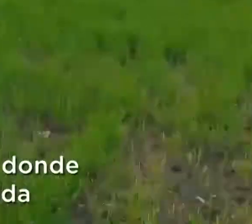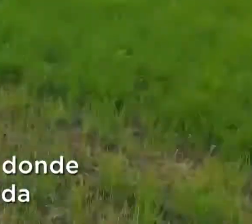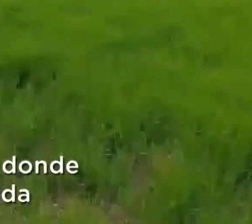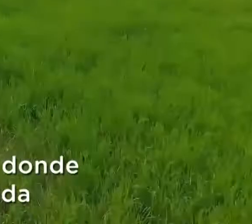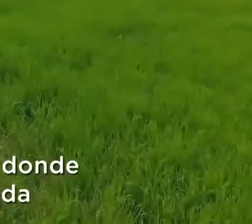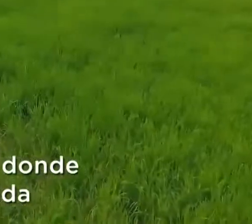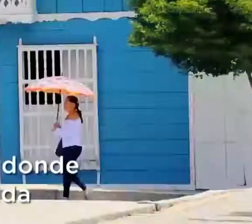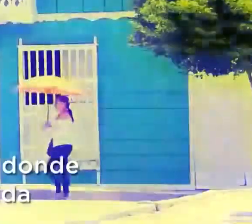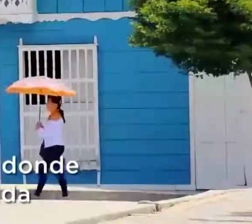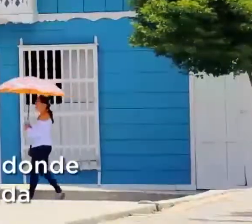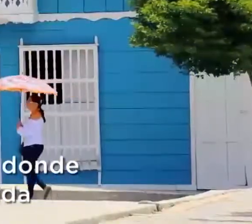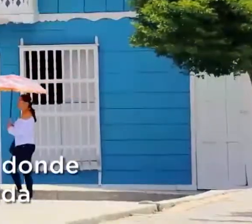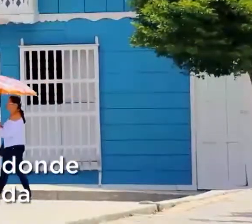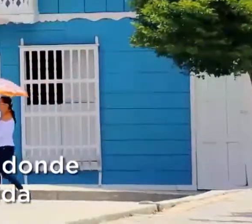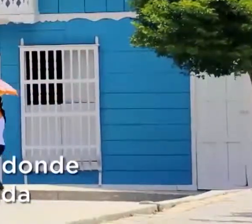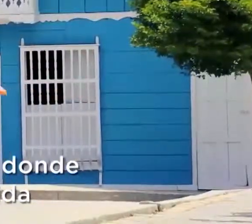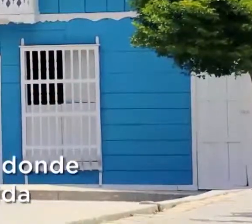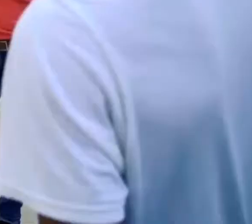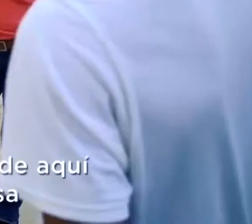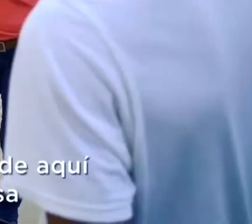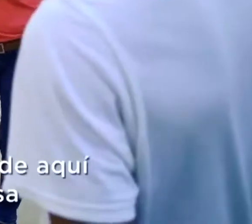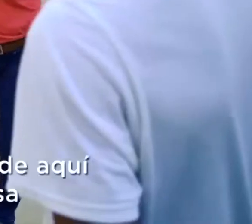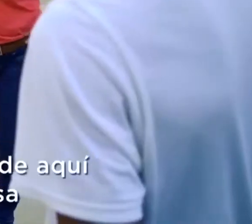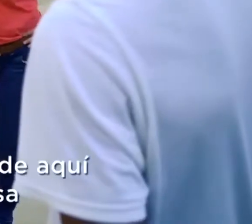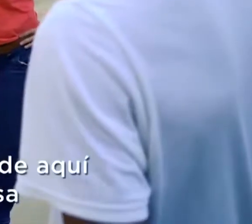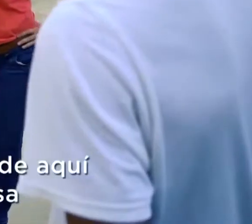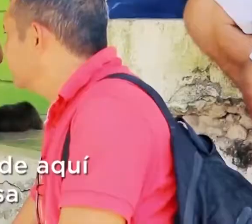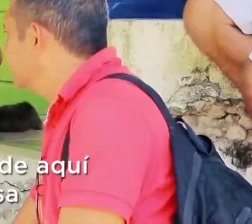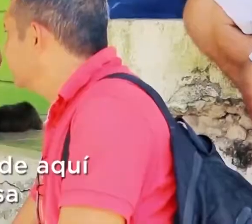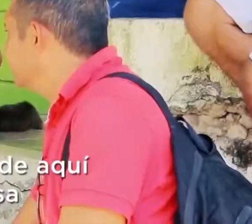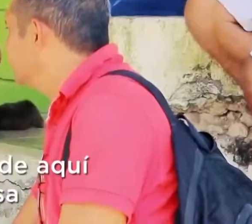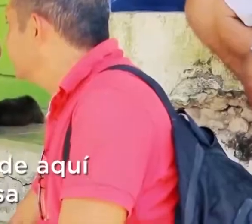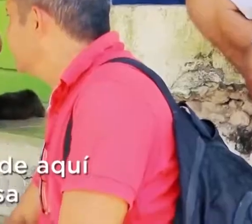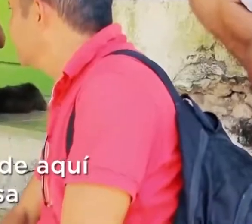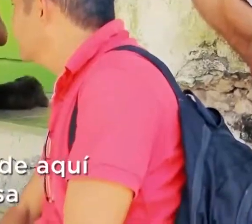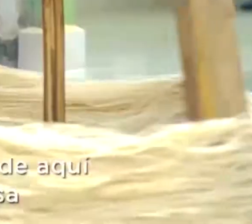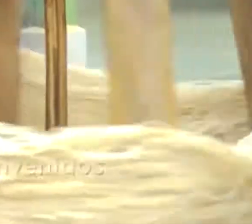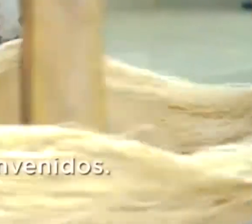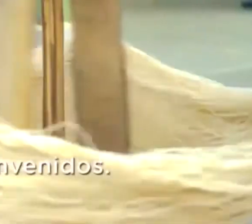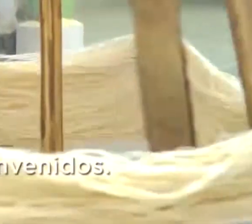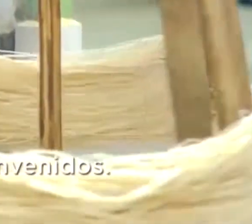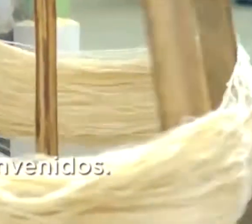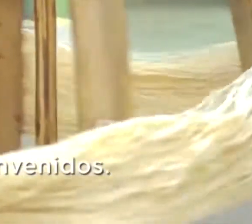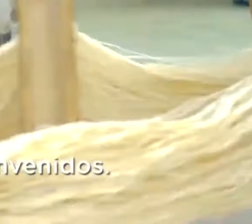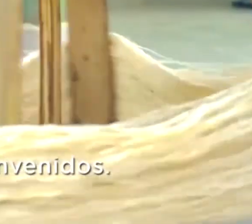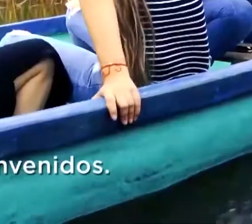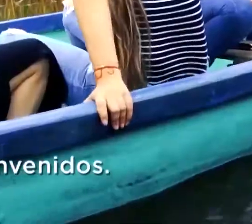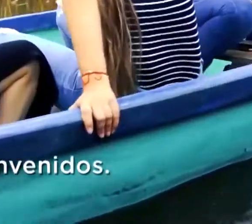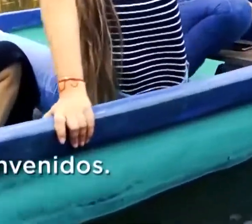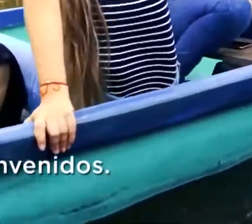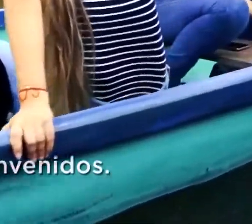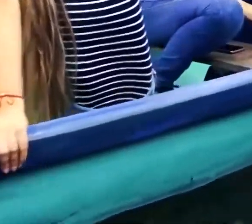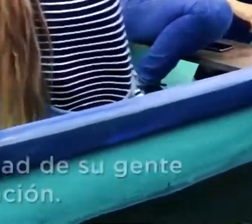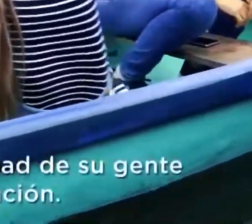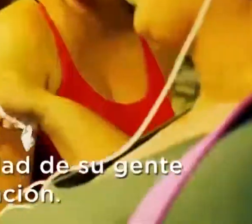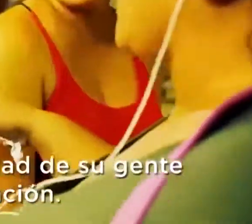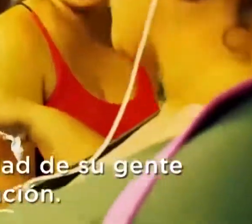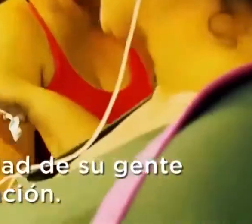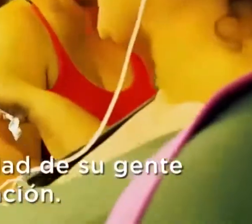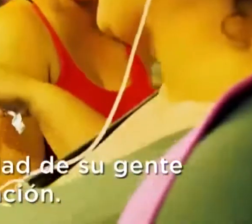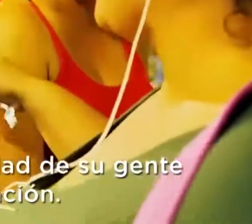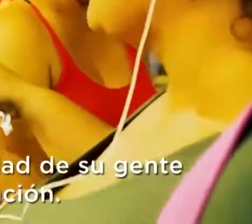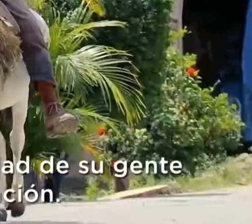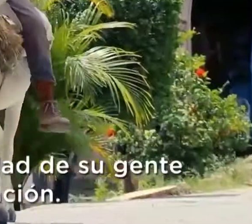He descubierto un lugar en donde los colores cobran vida, donde los que no somos de aquí nos sentimos en casa, porque siempre somos bienvenidos, donde